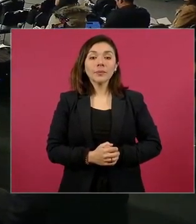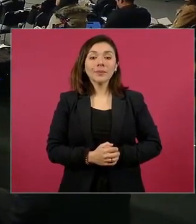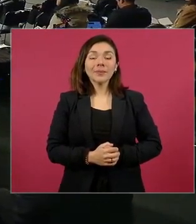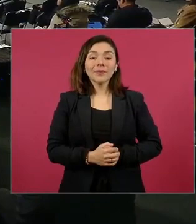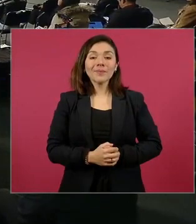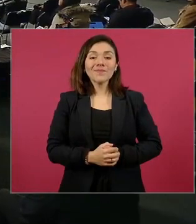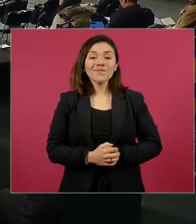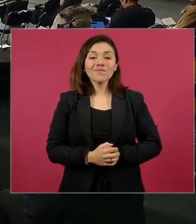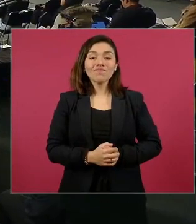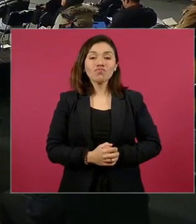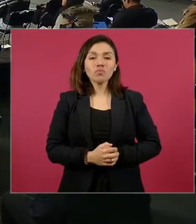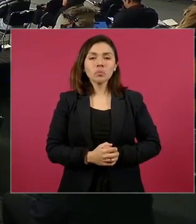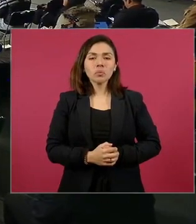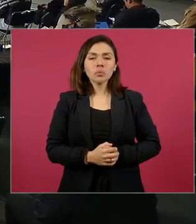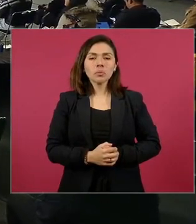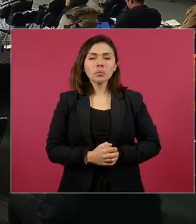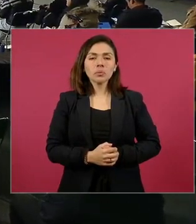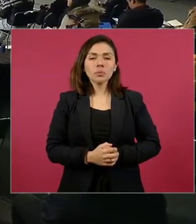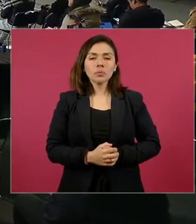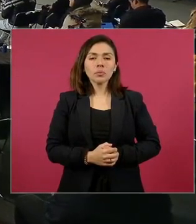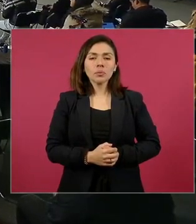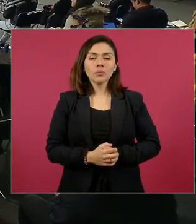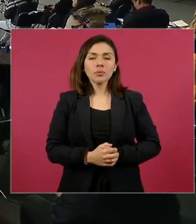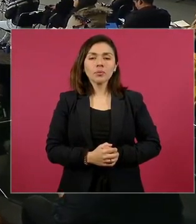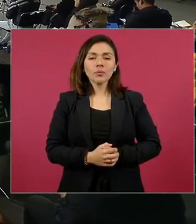Miren los incrementos.